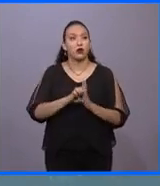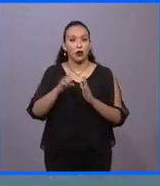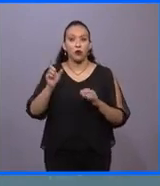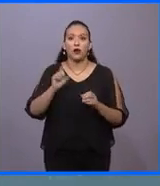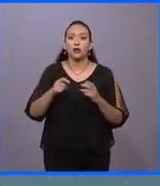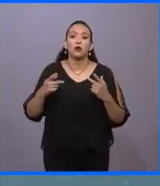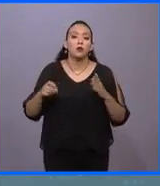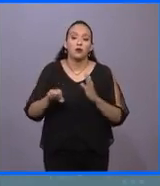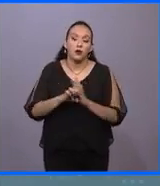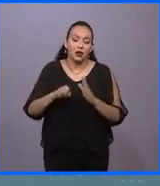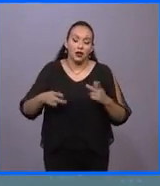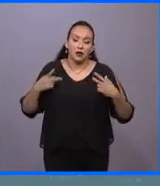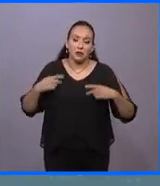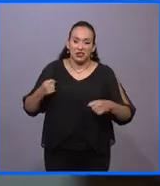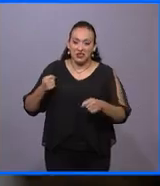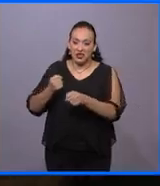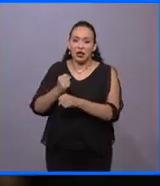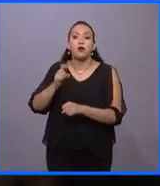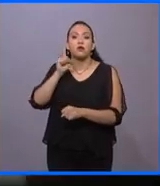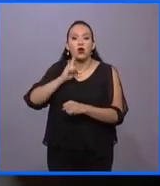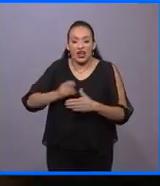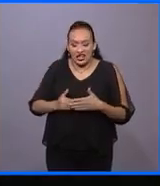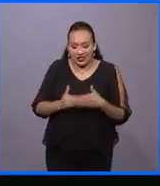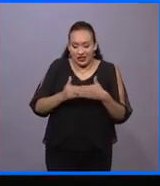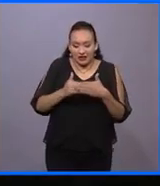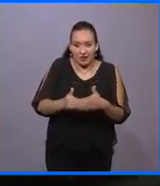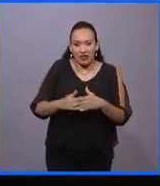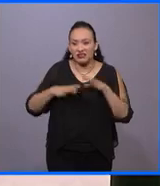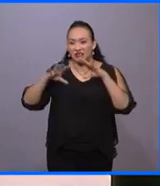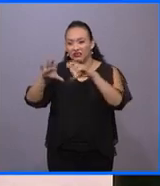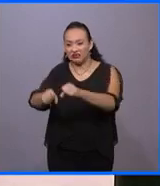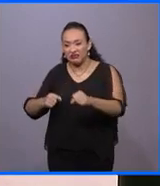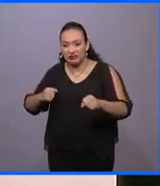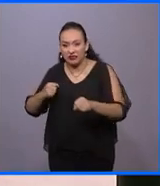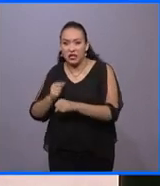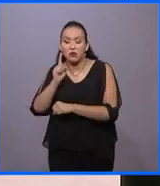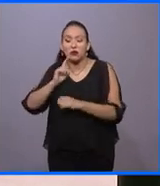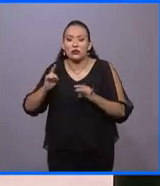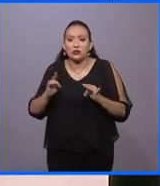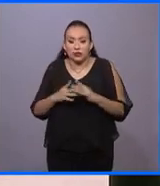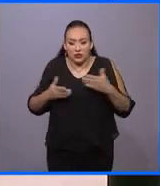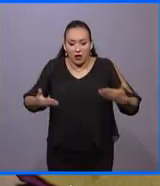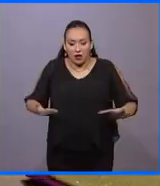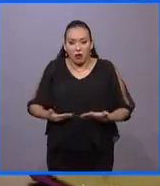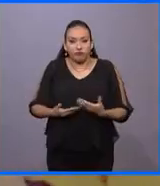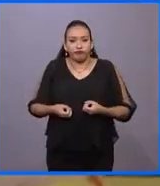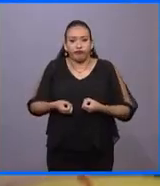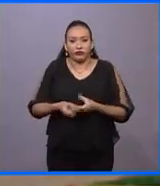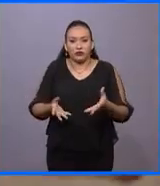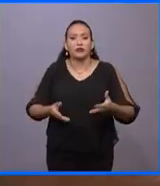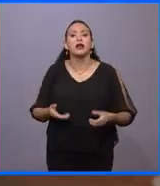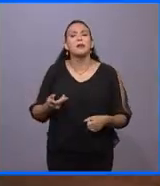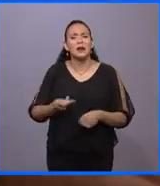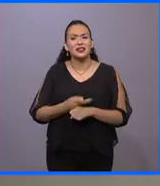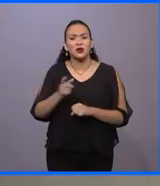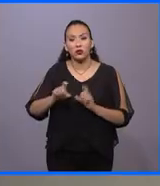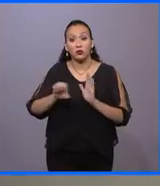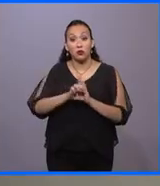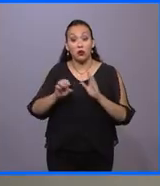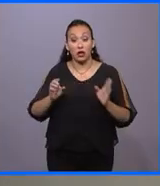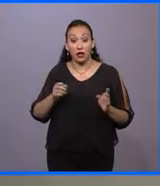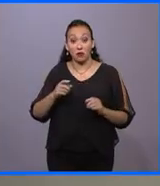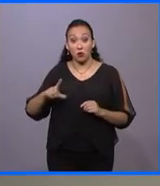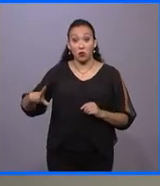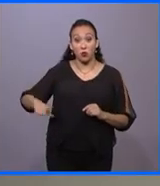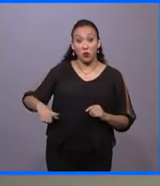que derivan en aborto forzado de mujeres embarazadas, detenidas o sujetas a proceso penal. Destacó que el aborto forzado, provocado por agentes